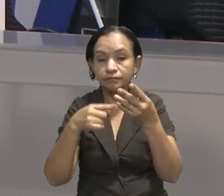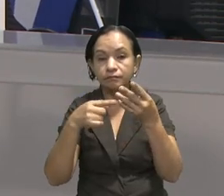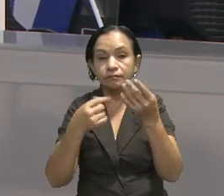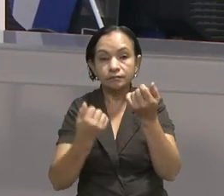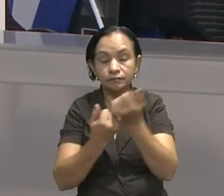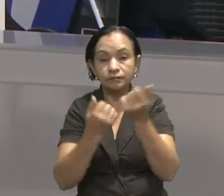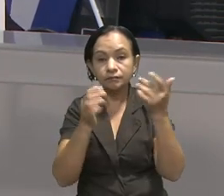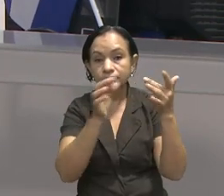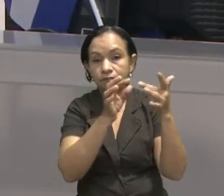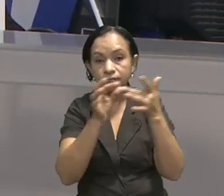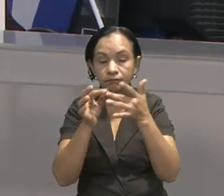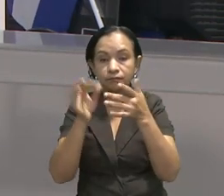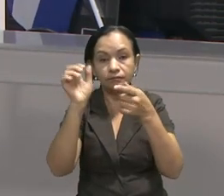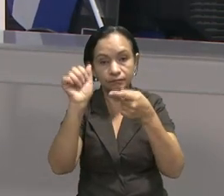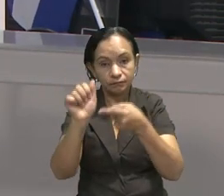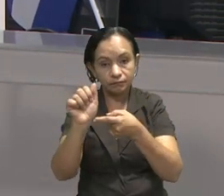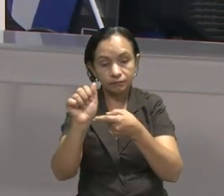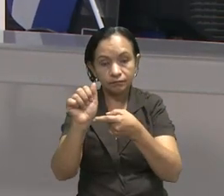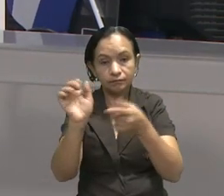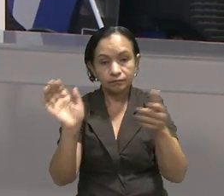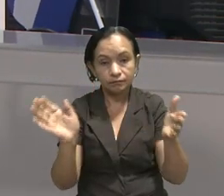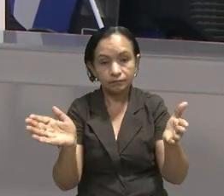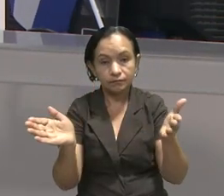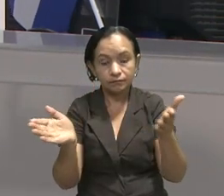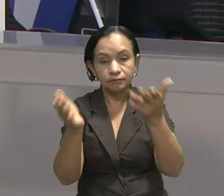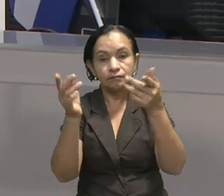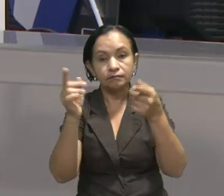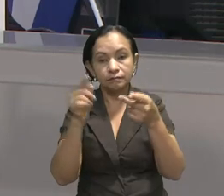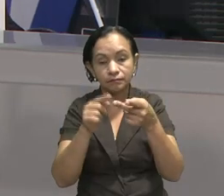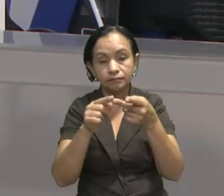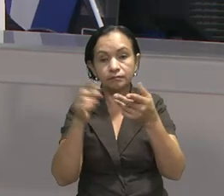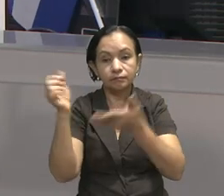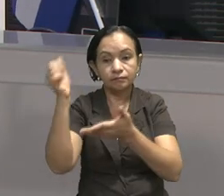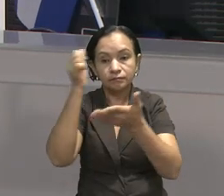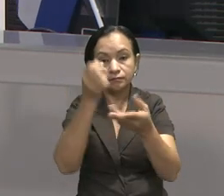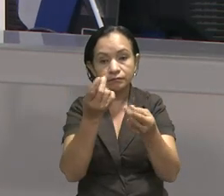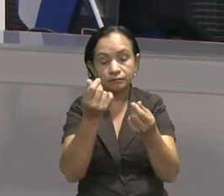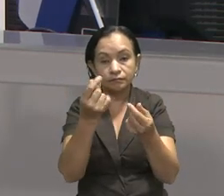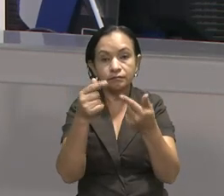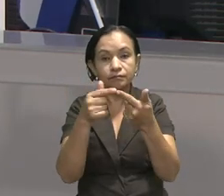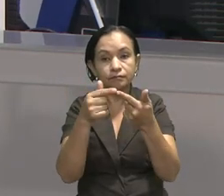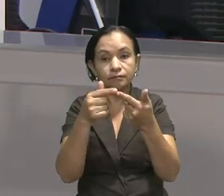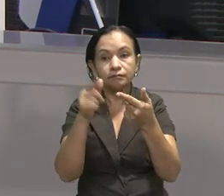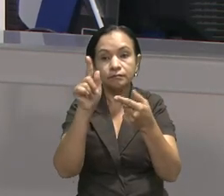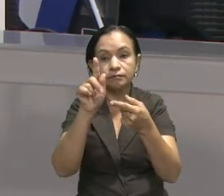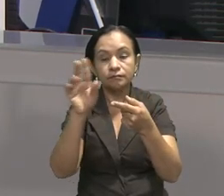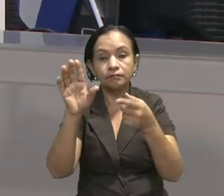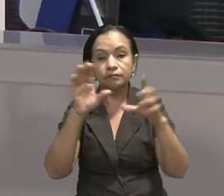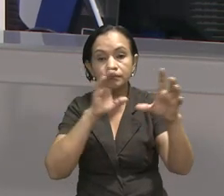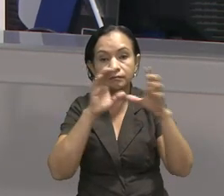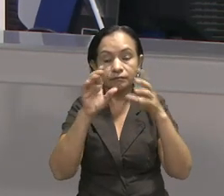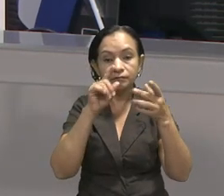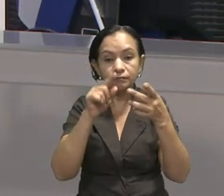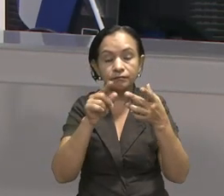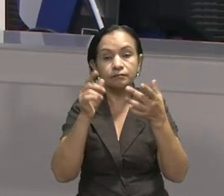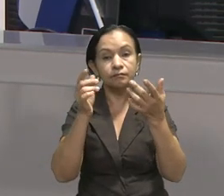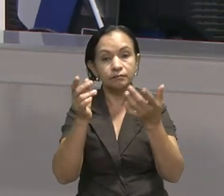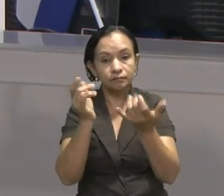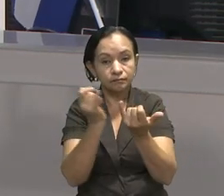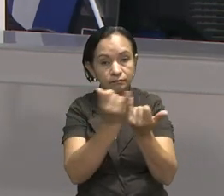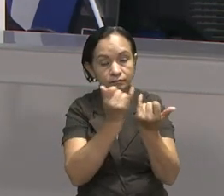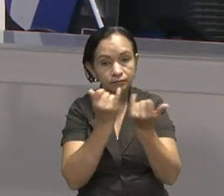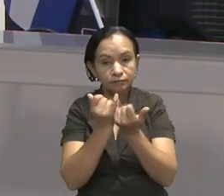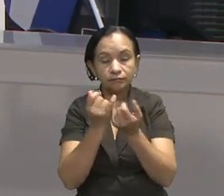atribuciones específicas: a) promover la competencia y la inversión en el sector de las telecomunicaciones y servicios